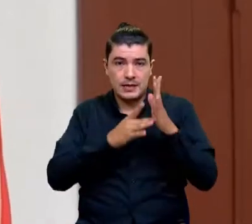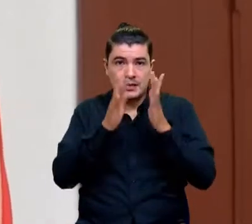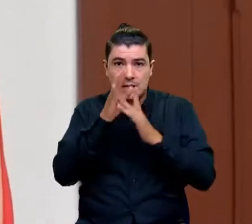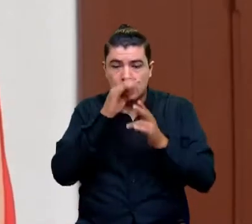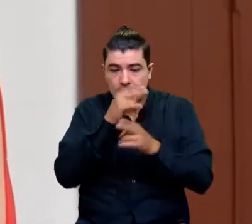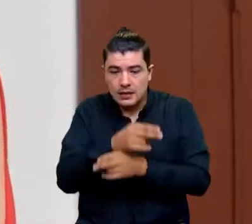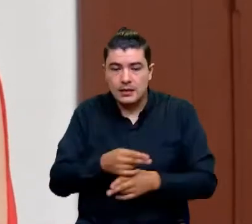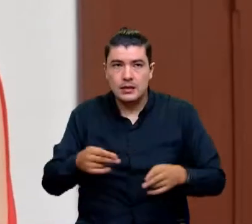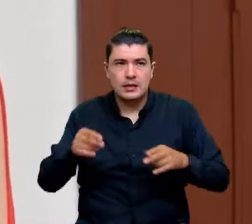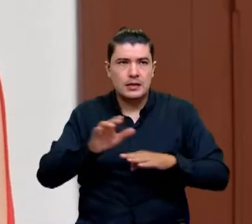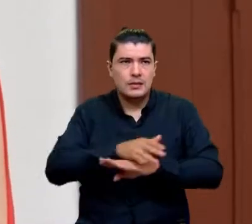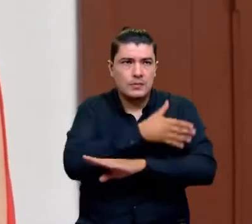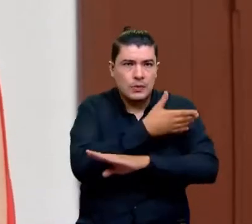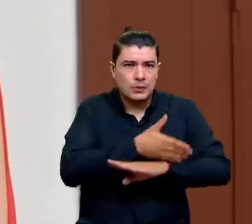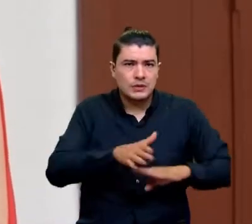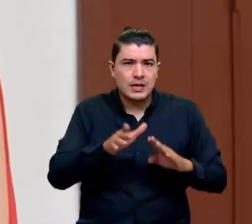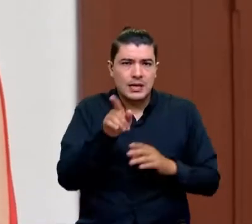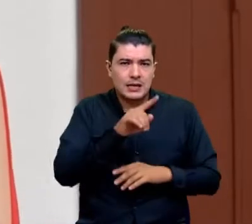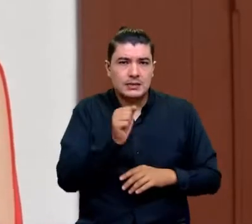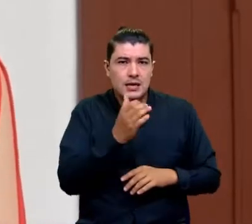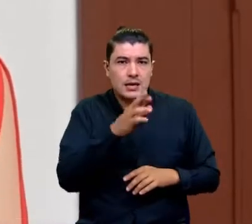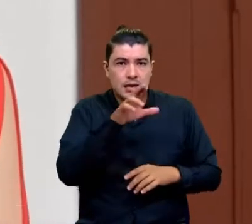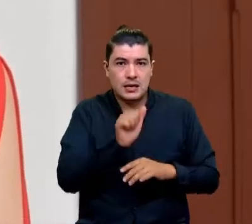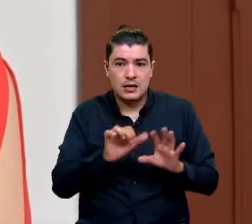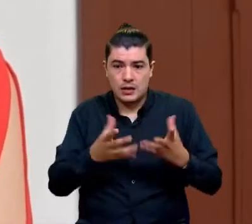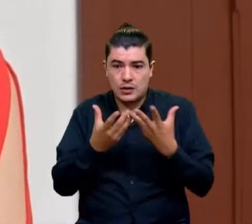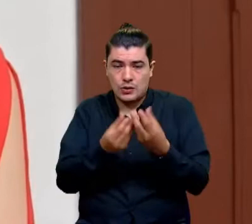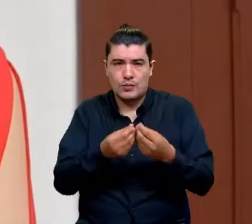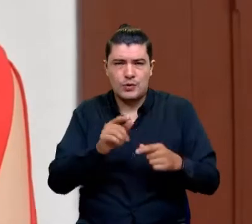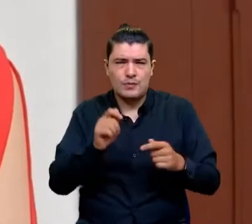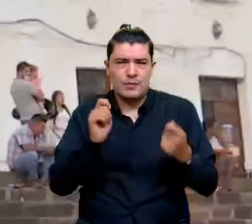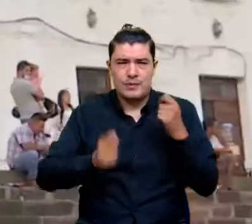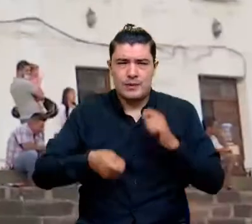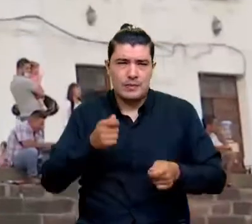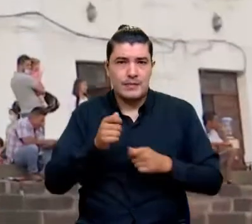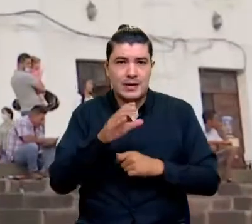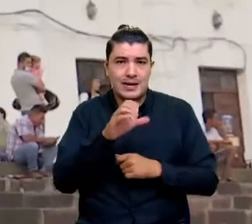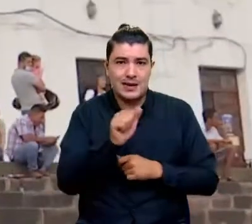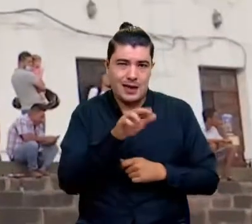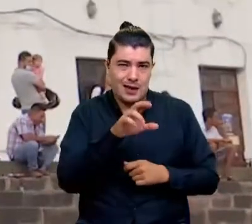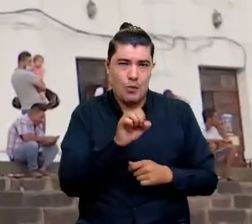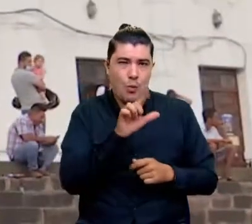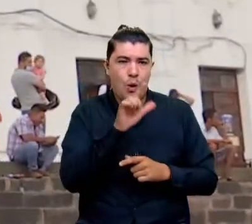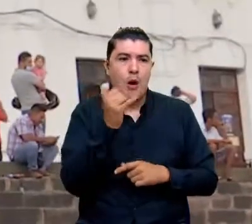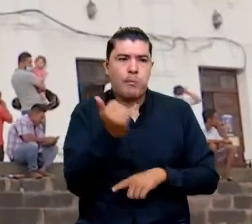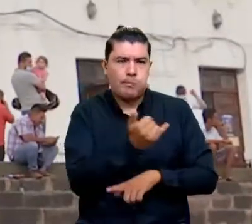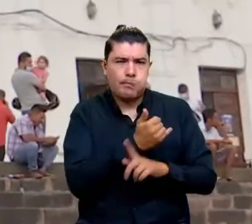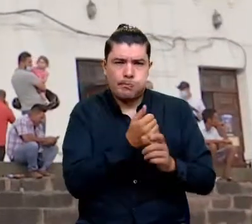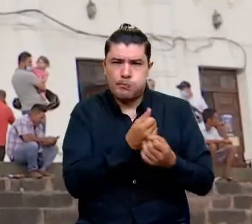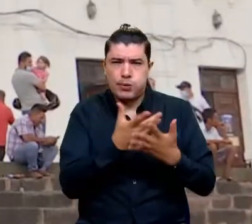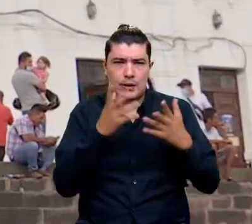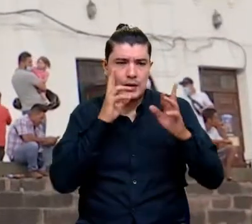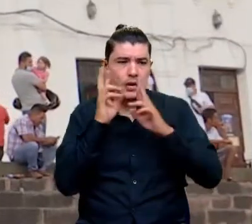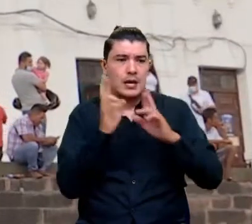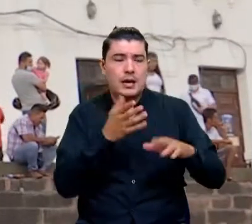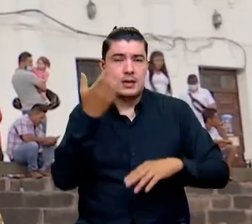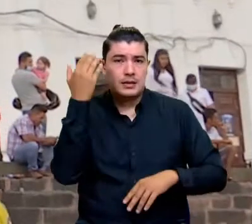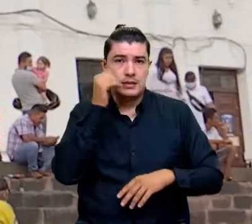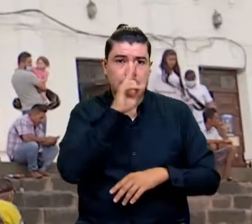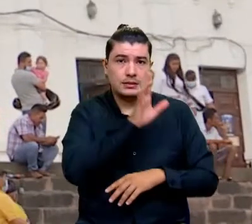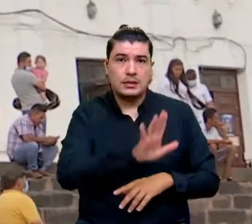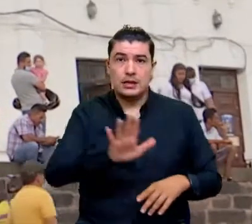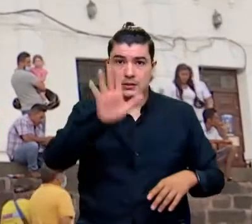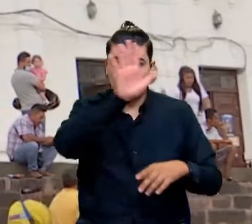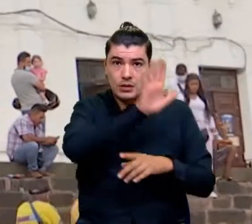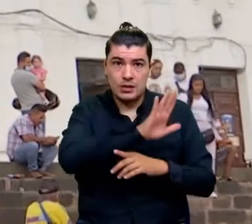música sacra, de bandas sinfónicas del municipio como lo son la banda Carol, que ha tenido innumerables reconocimientos a nivel